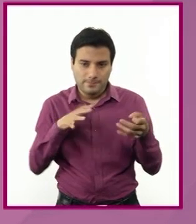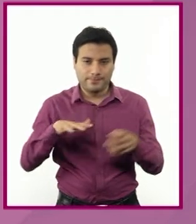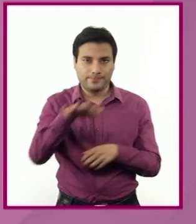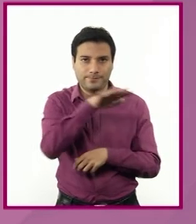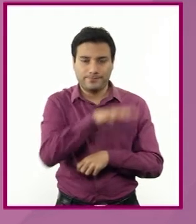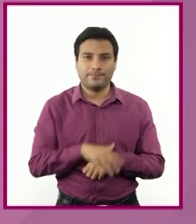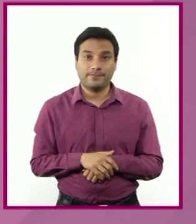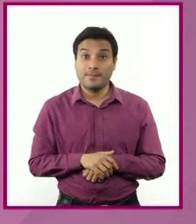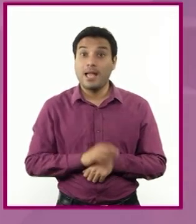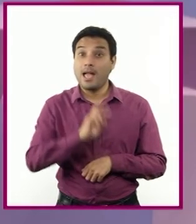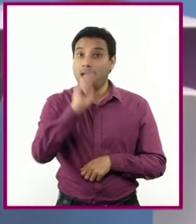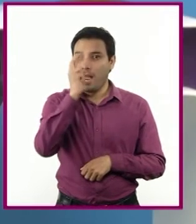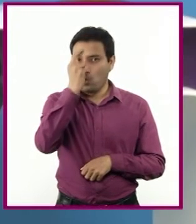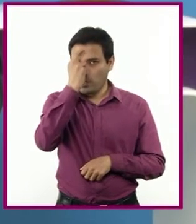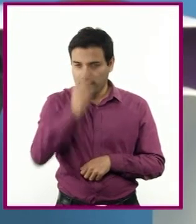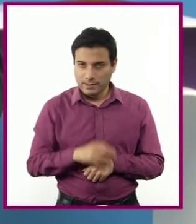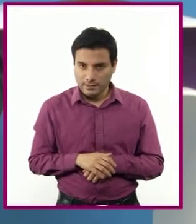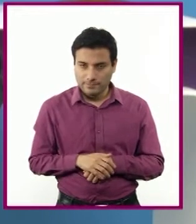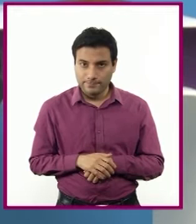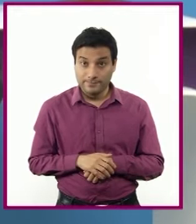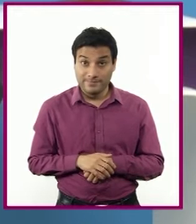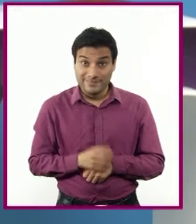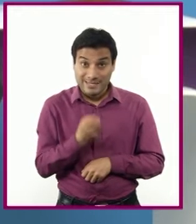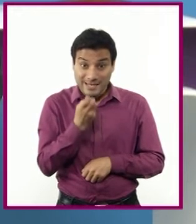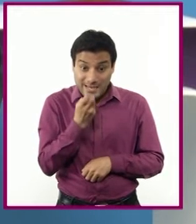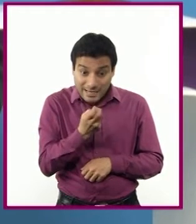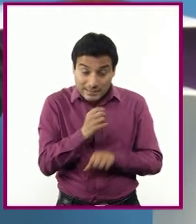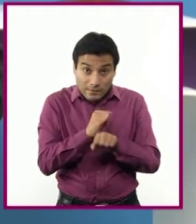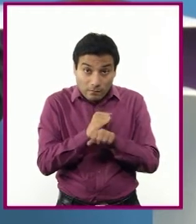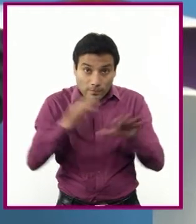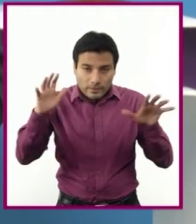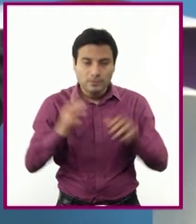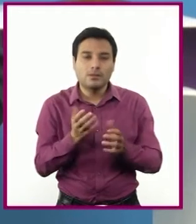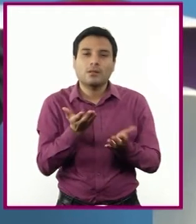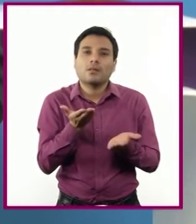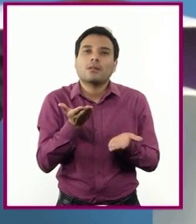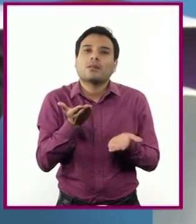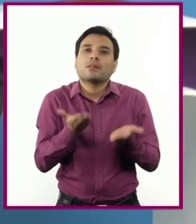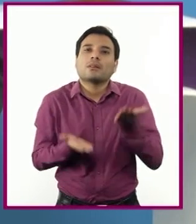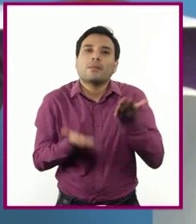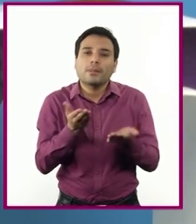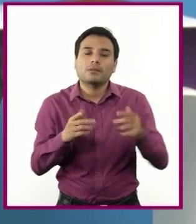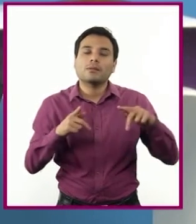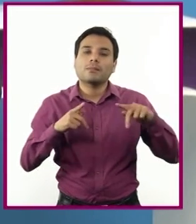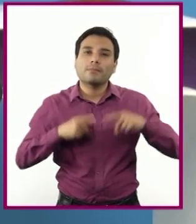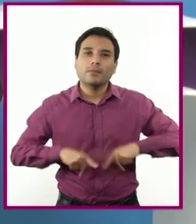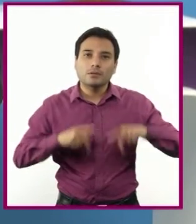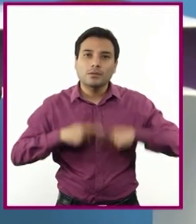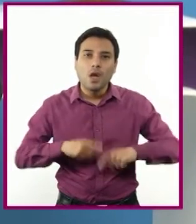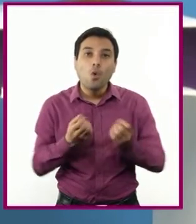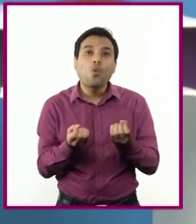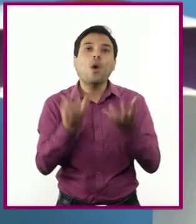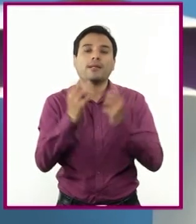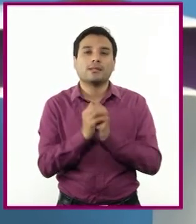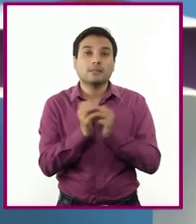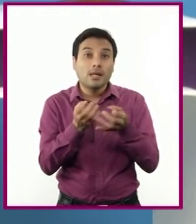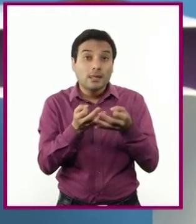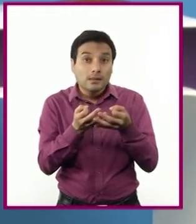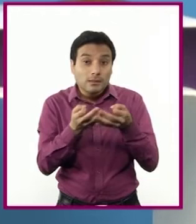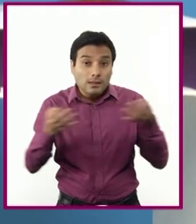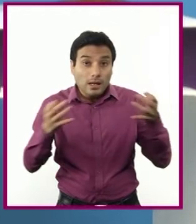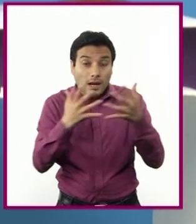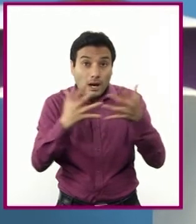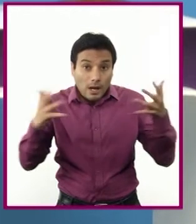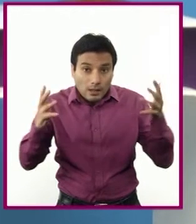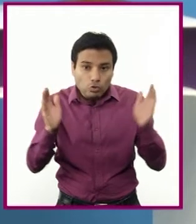Hay que tener presente que esa información varía en función del número de habitantes y del tamaño del territorio del